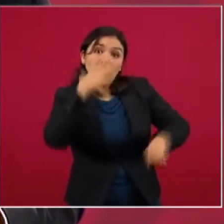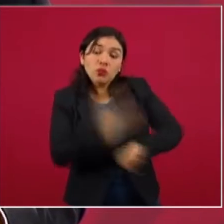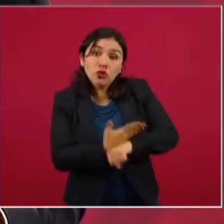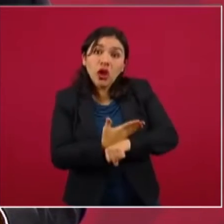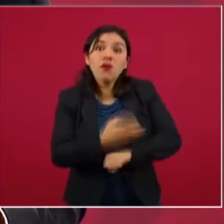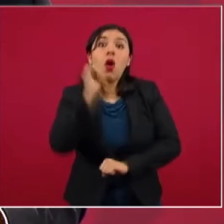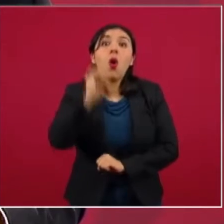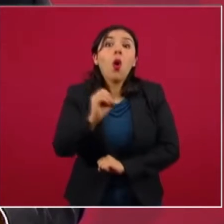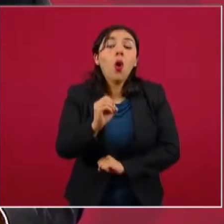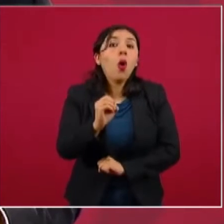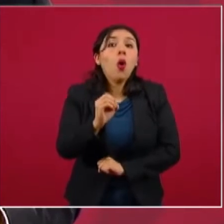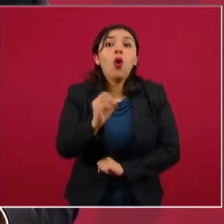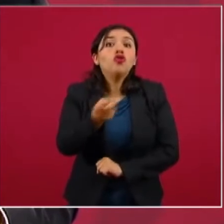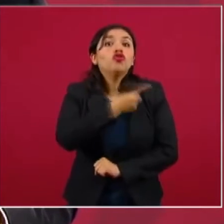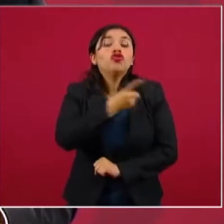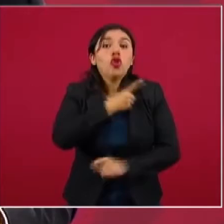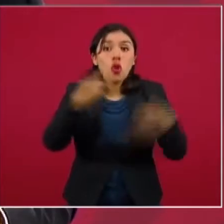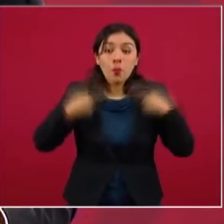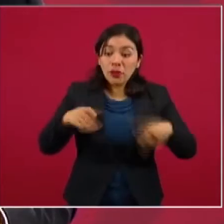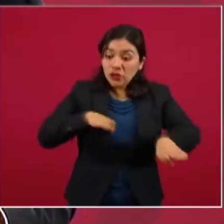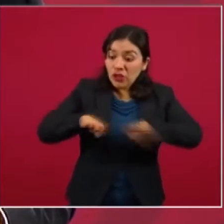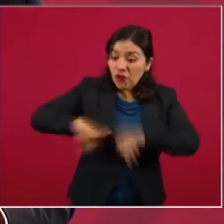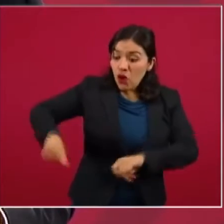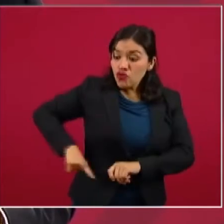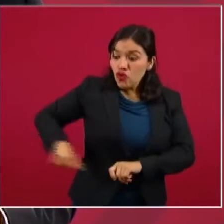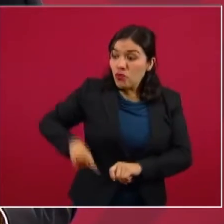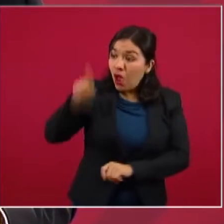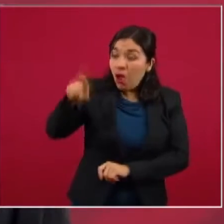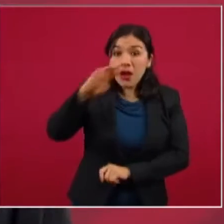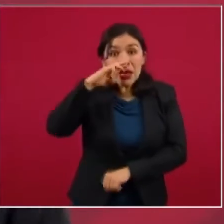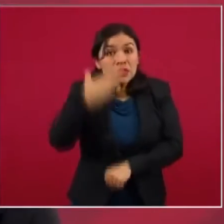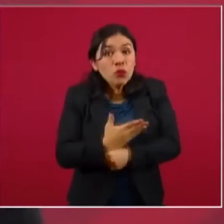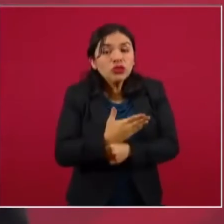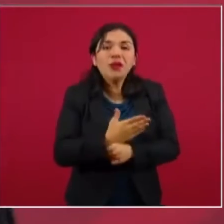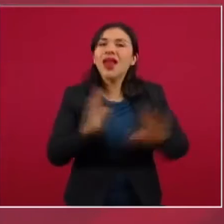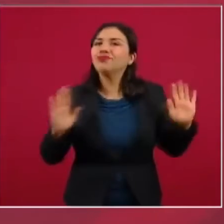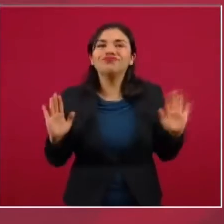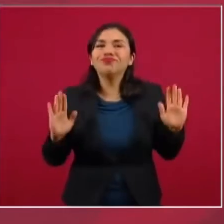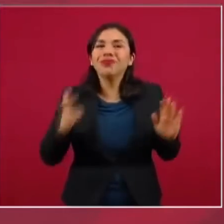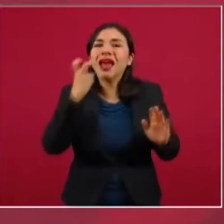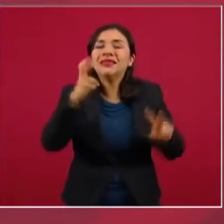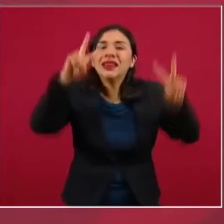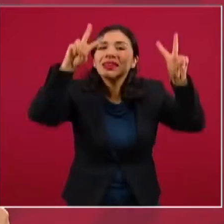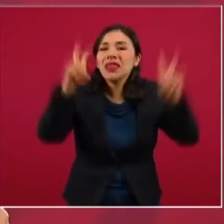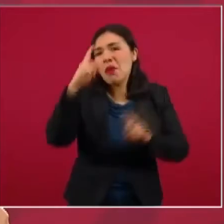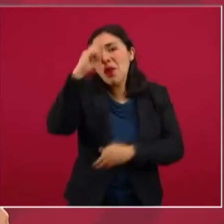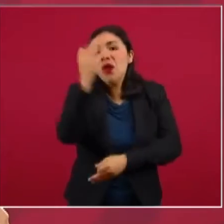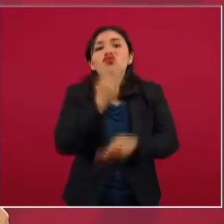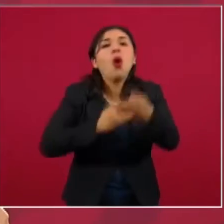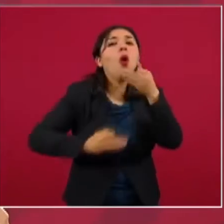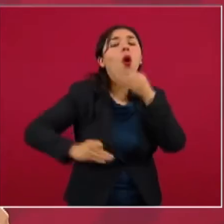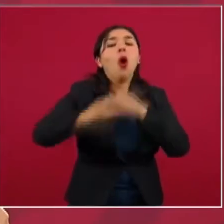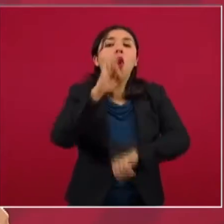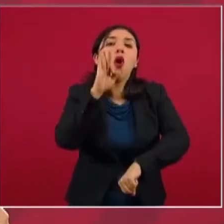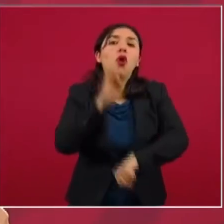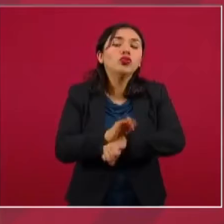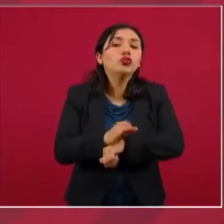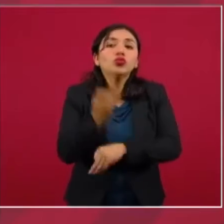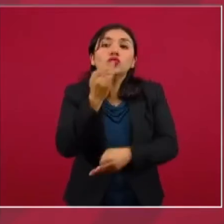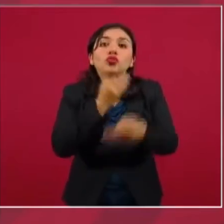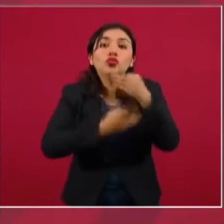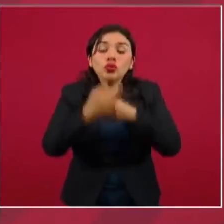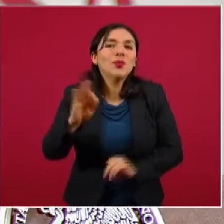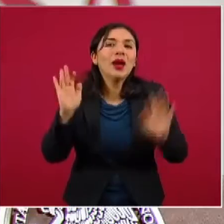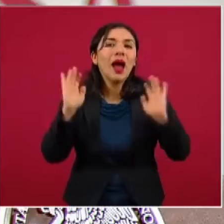solo de los servidores públicos del gobierno, es asunto de todos